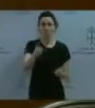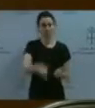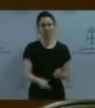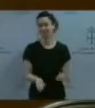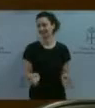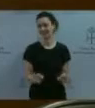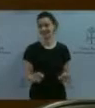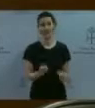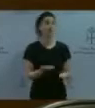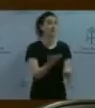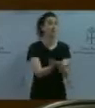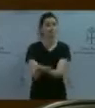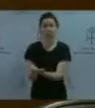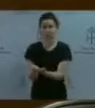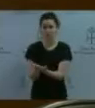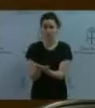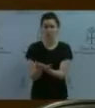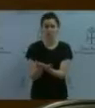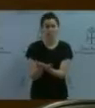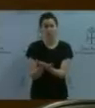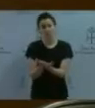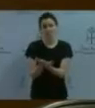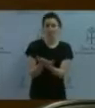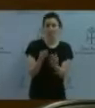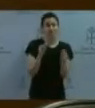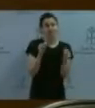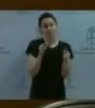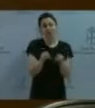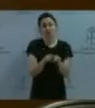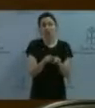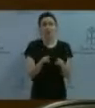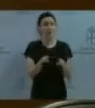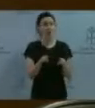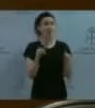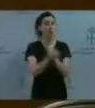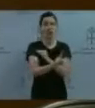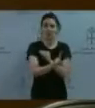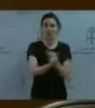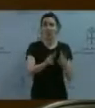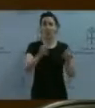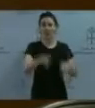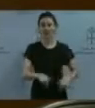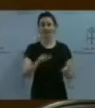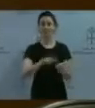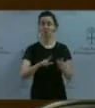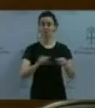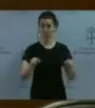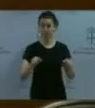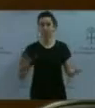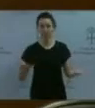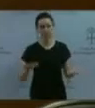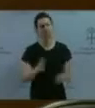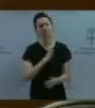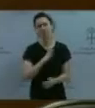comparten esta iniciativa ni comparten esta deriva hacia la oficialidad, en el que esto es un primer paso, a que sean valientes y voten